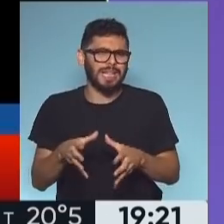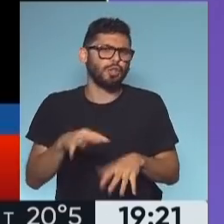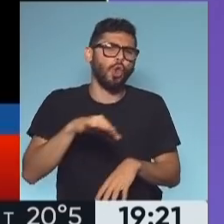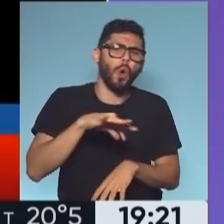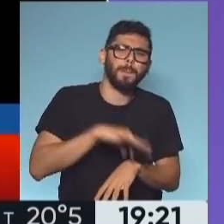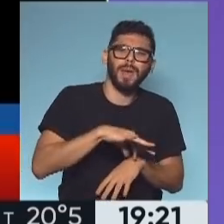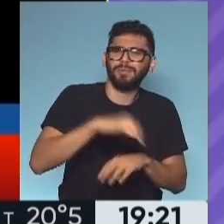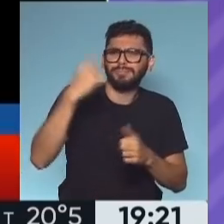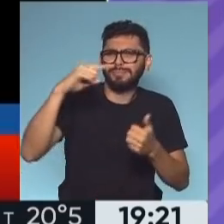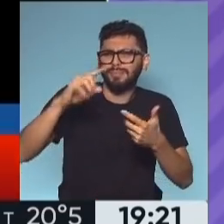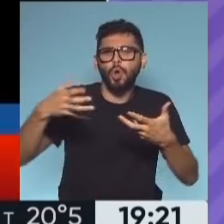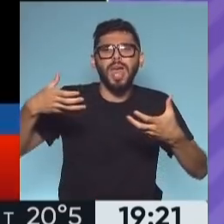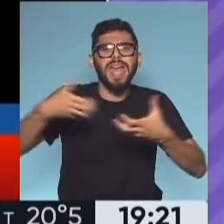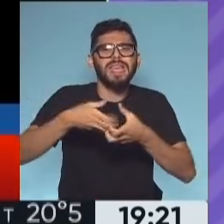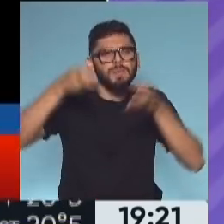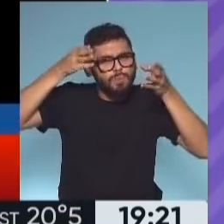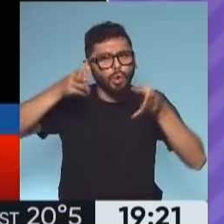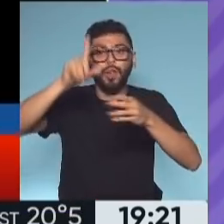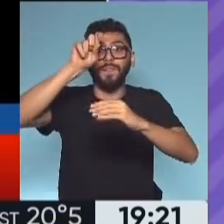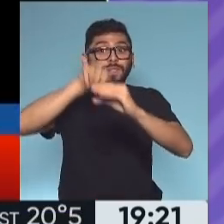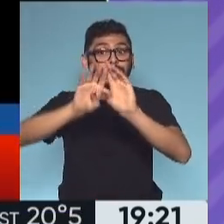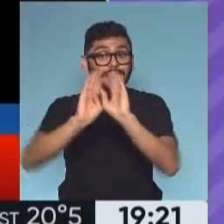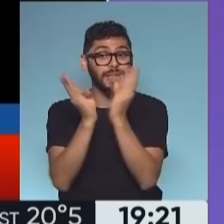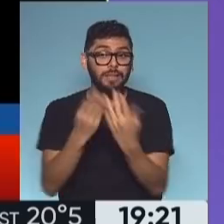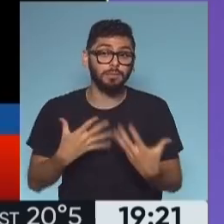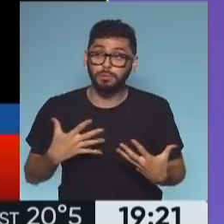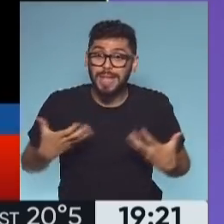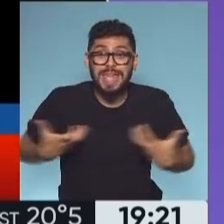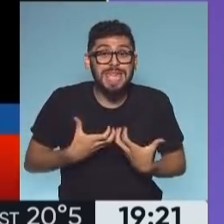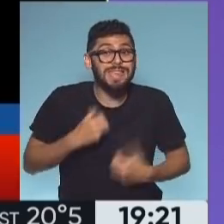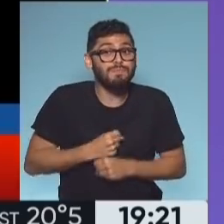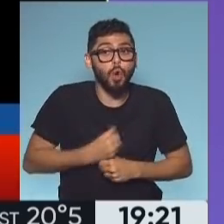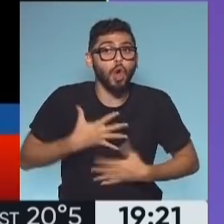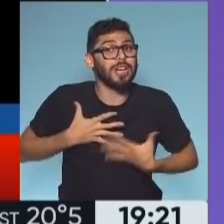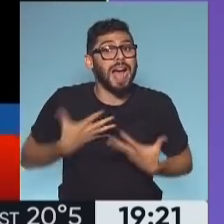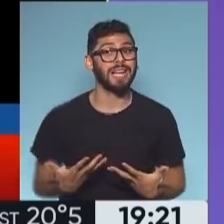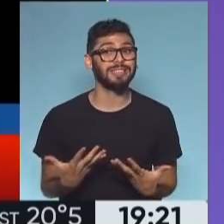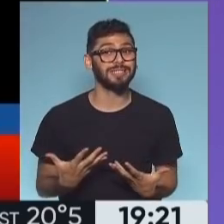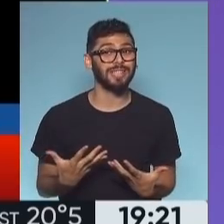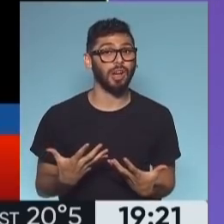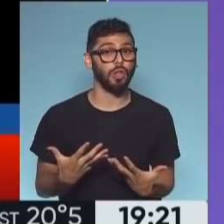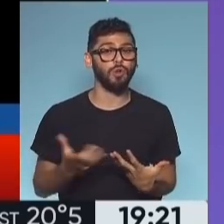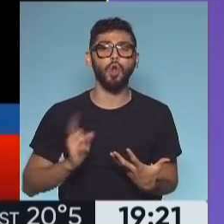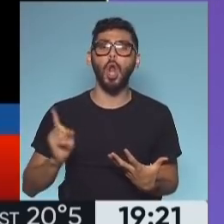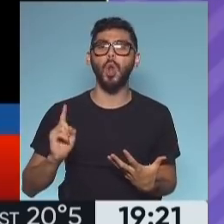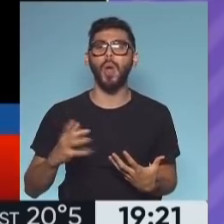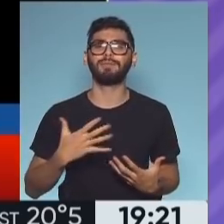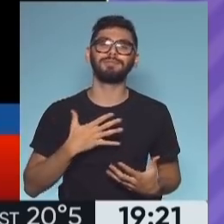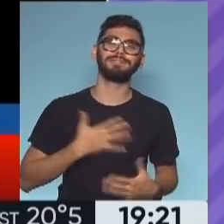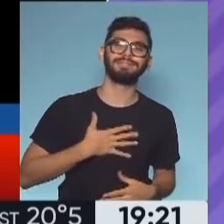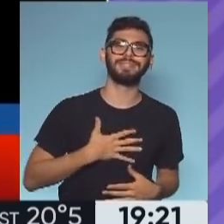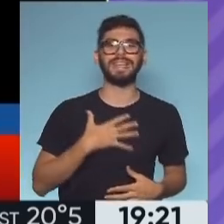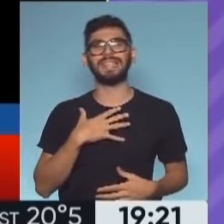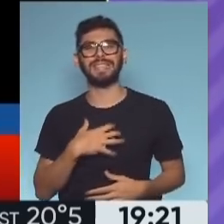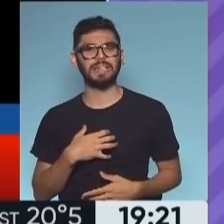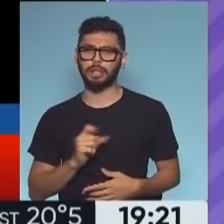demás integrantes del equipo de la terapia intensiva. Una fatiga que excede ya lo que es un estado de ánimo, es algo que no